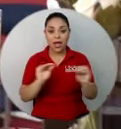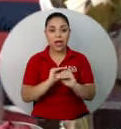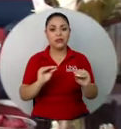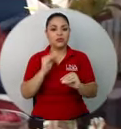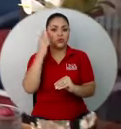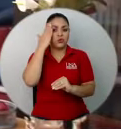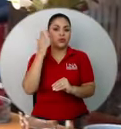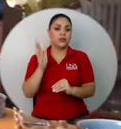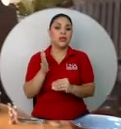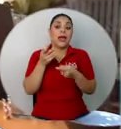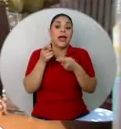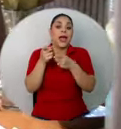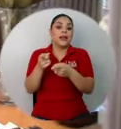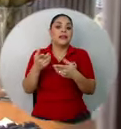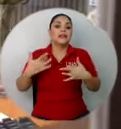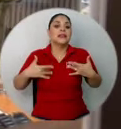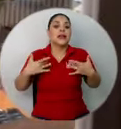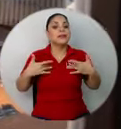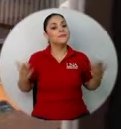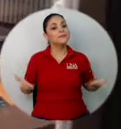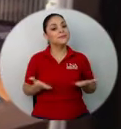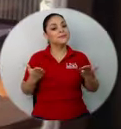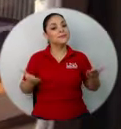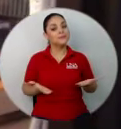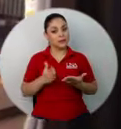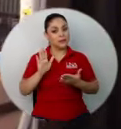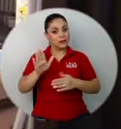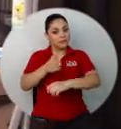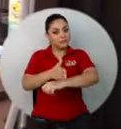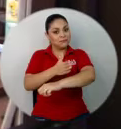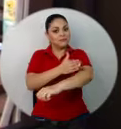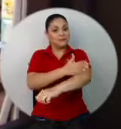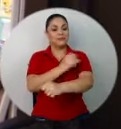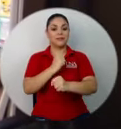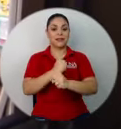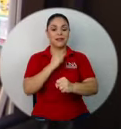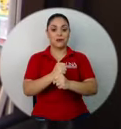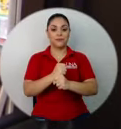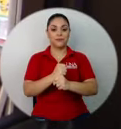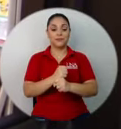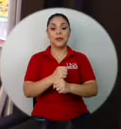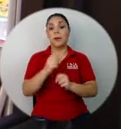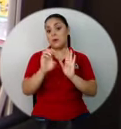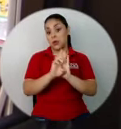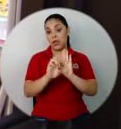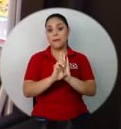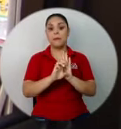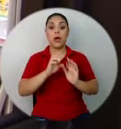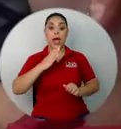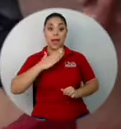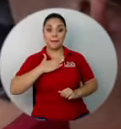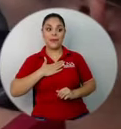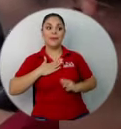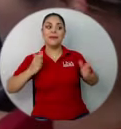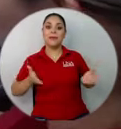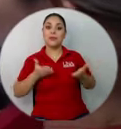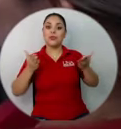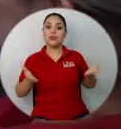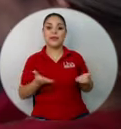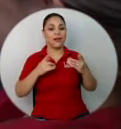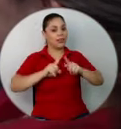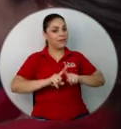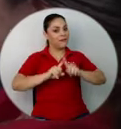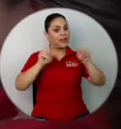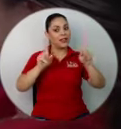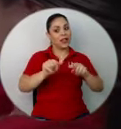nosotros, no vamos a saber cuáles son los elementos que le motivan para poder hacer mejor su trabajo. Los elementos que me motivan a mí son muy diferentes de